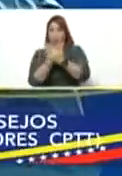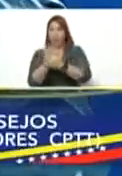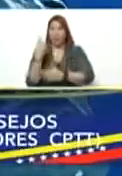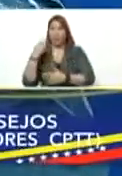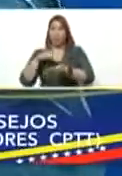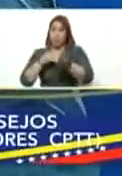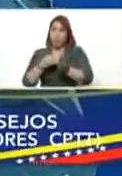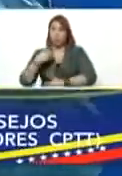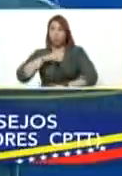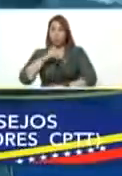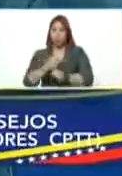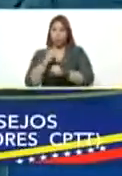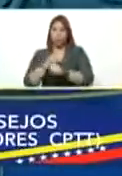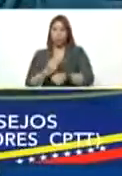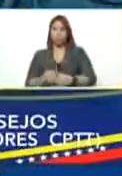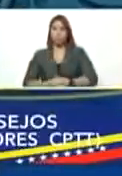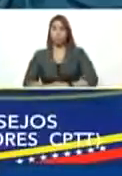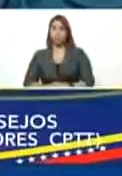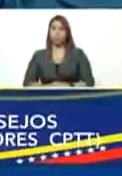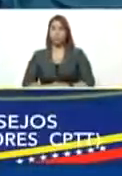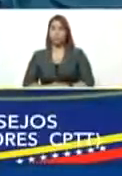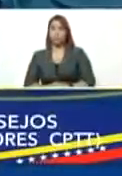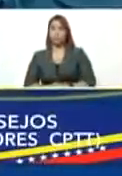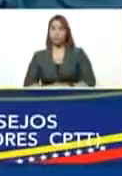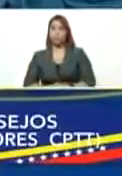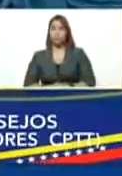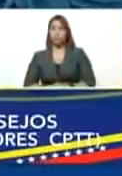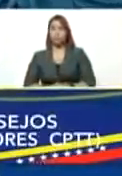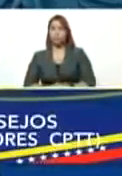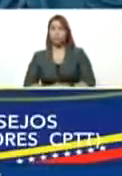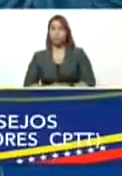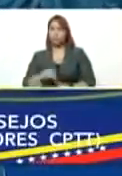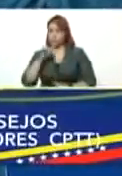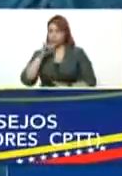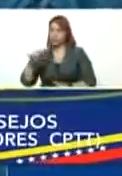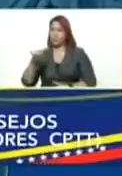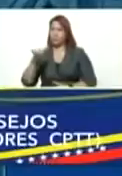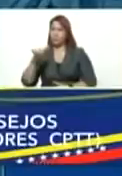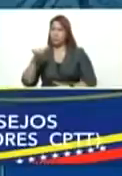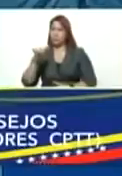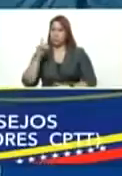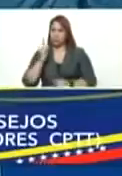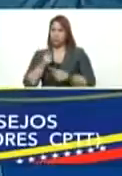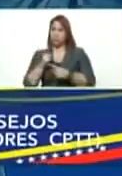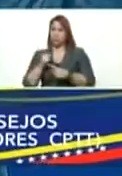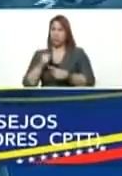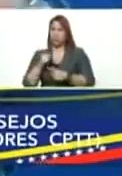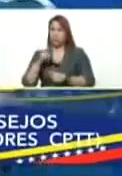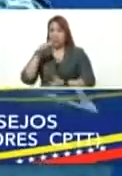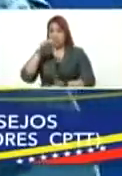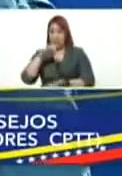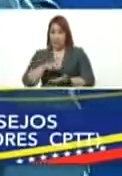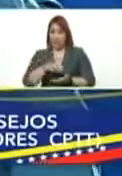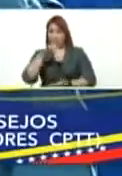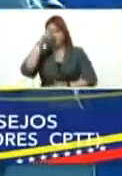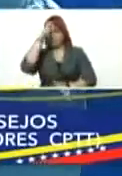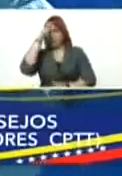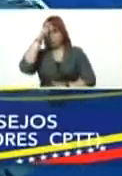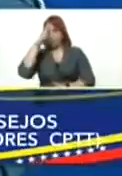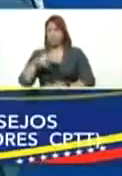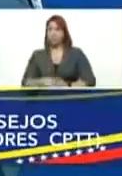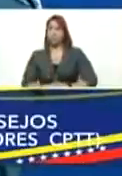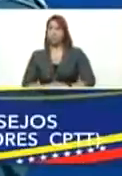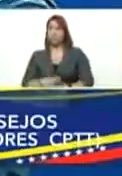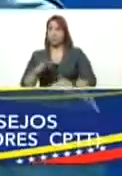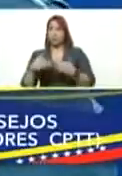embargo, nosotros estamos trabajando. Déjeme decirle una información, mi comandante. Desde el estado Falcón